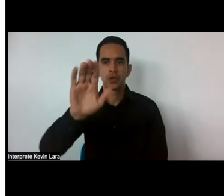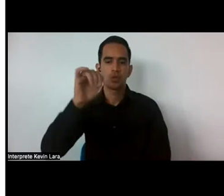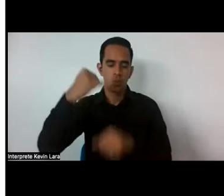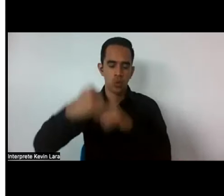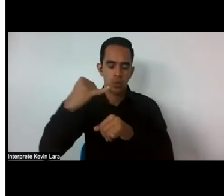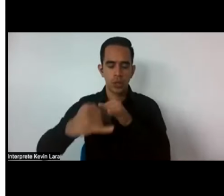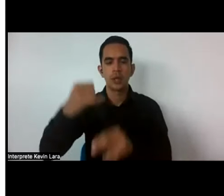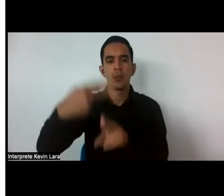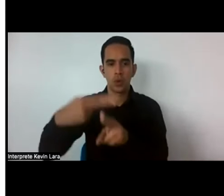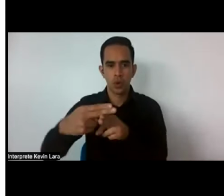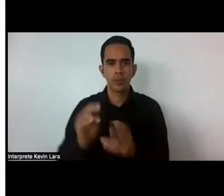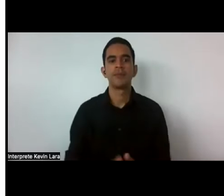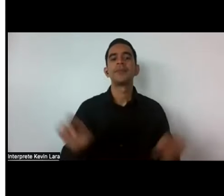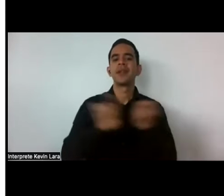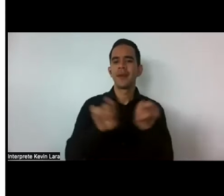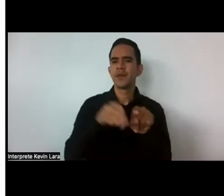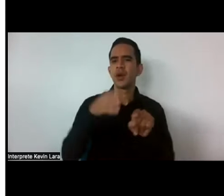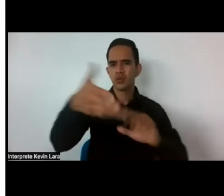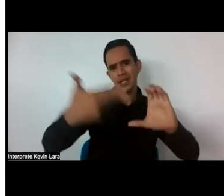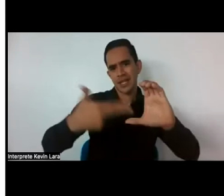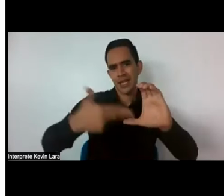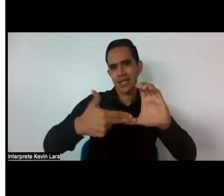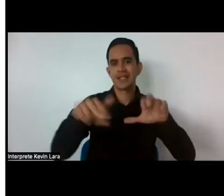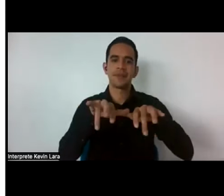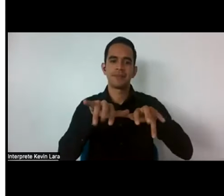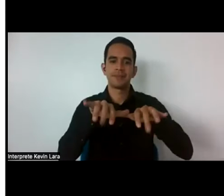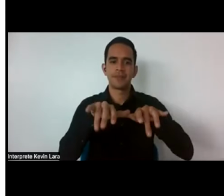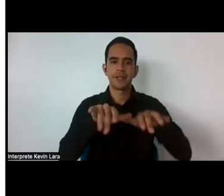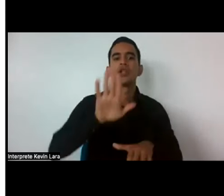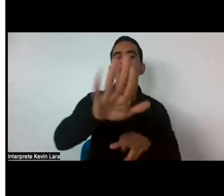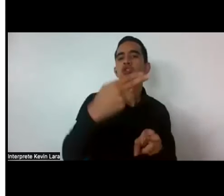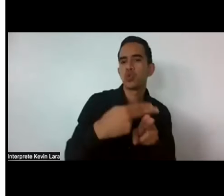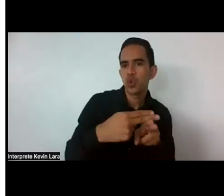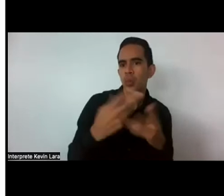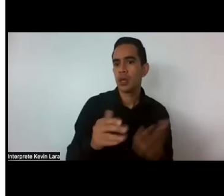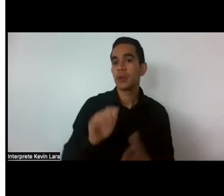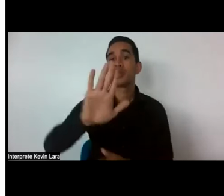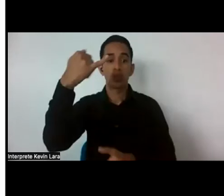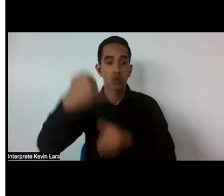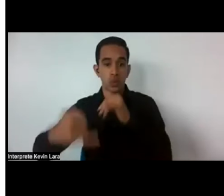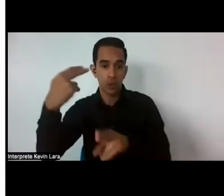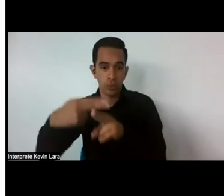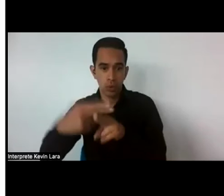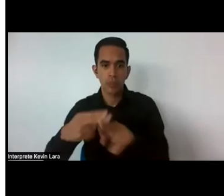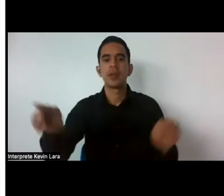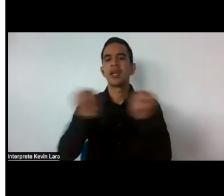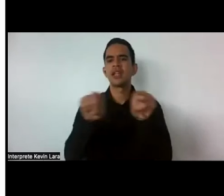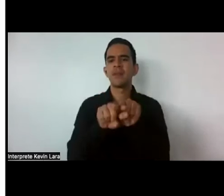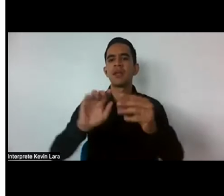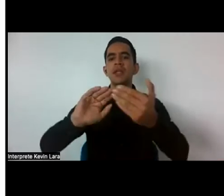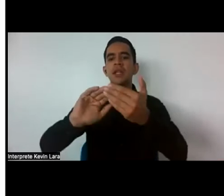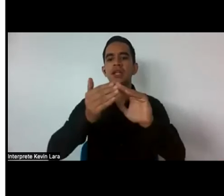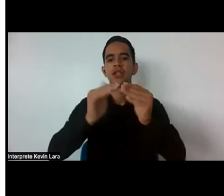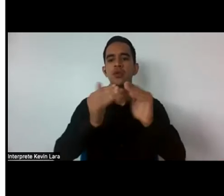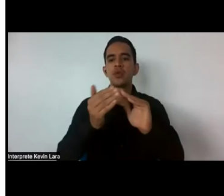apellido y la ciudad desde donde se conecta. Eso es importante para nosotros. También el día de hoy contamos